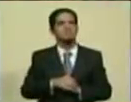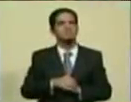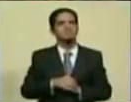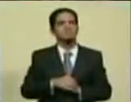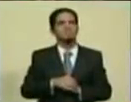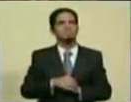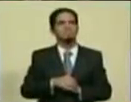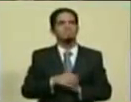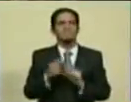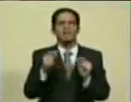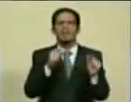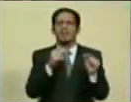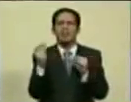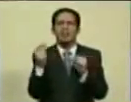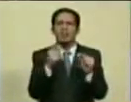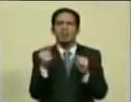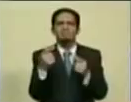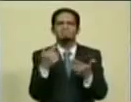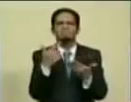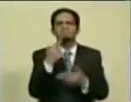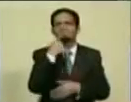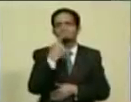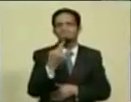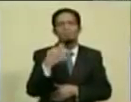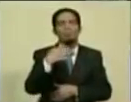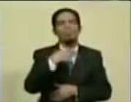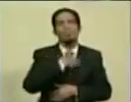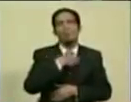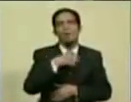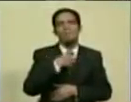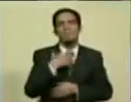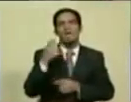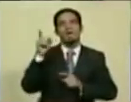decíamos que no podemos excusarnos